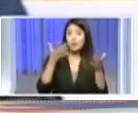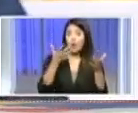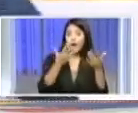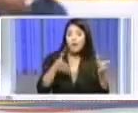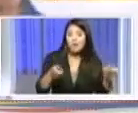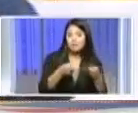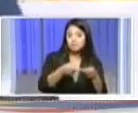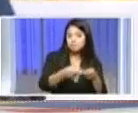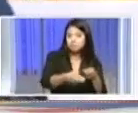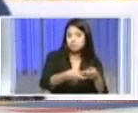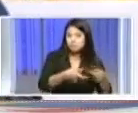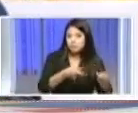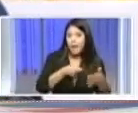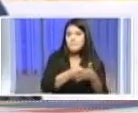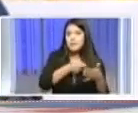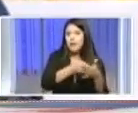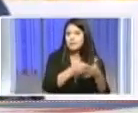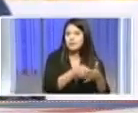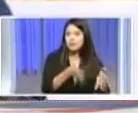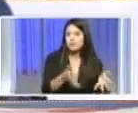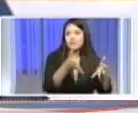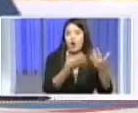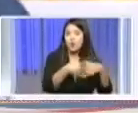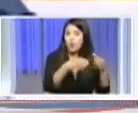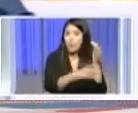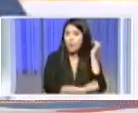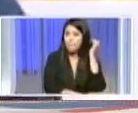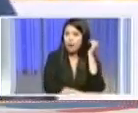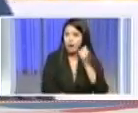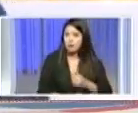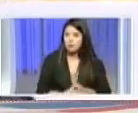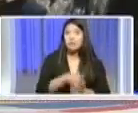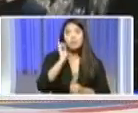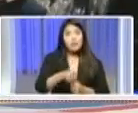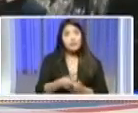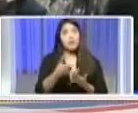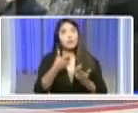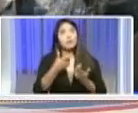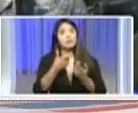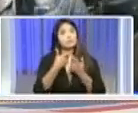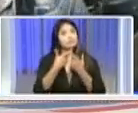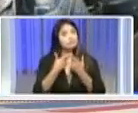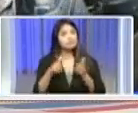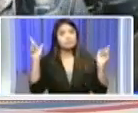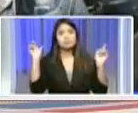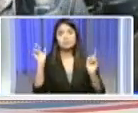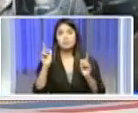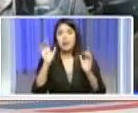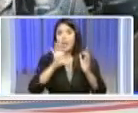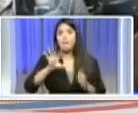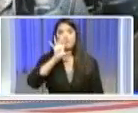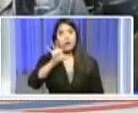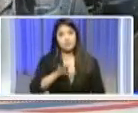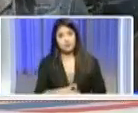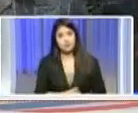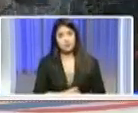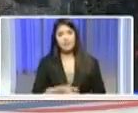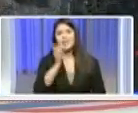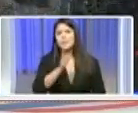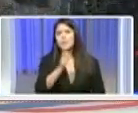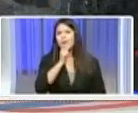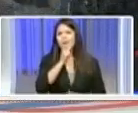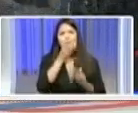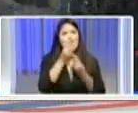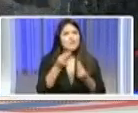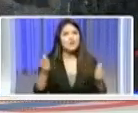grupos, amenazando. Tenemos que liberar nuestra patria. Tenemos que liberarla de